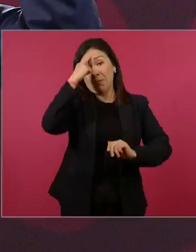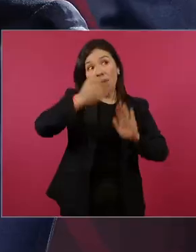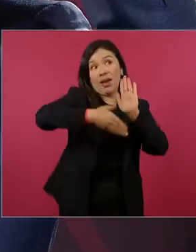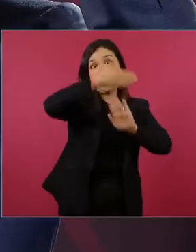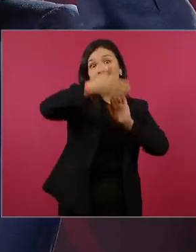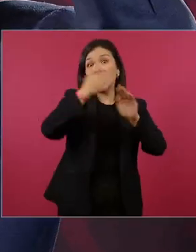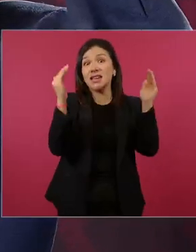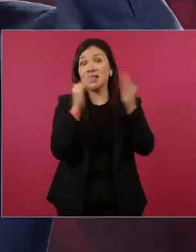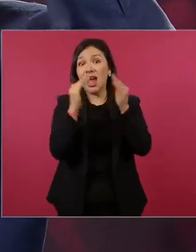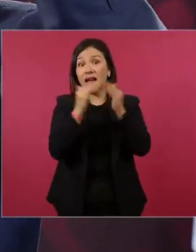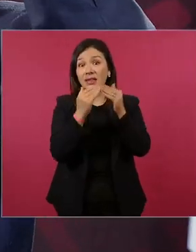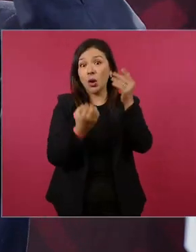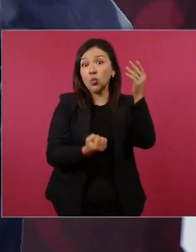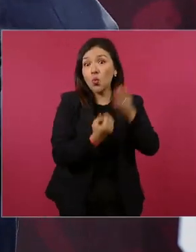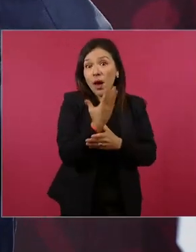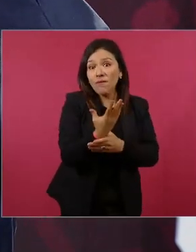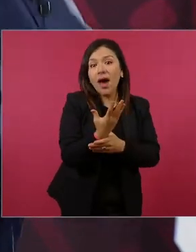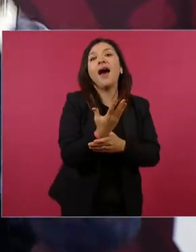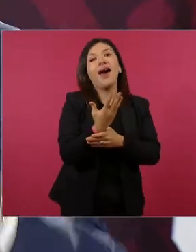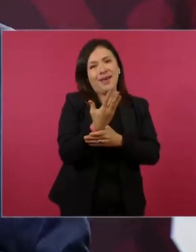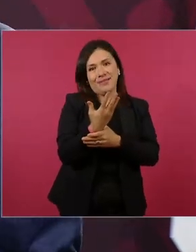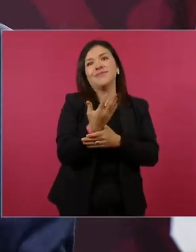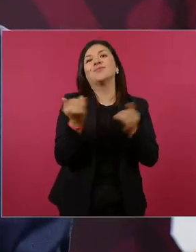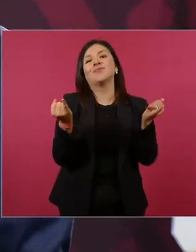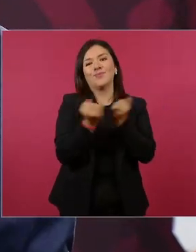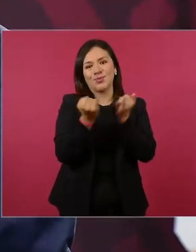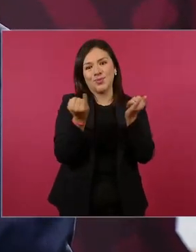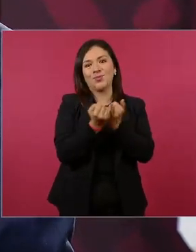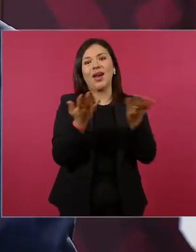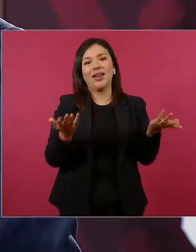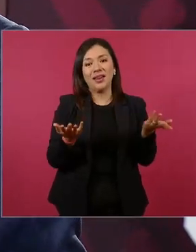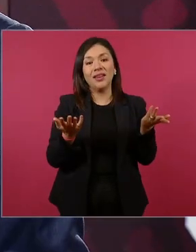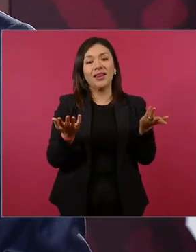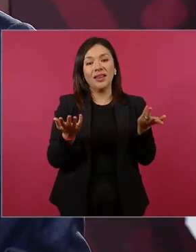vivienda se va a